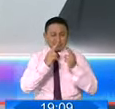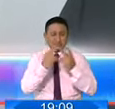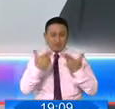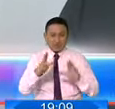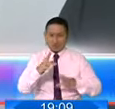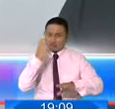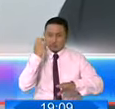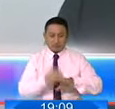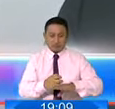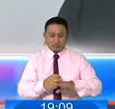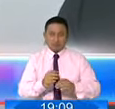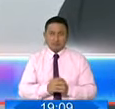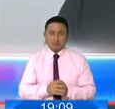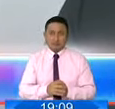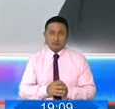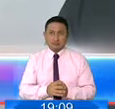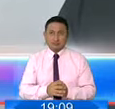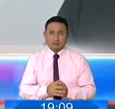en medidas